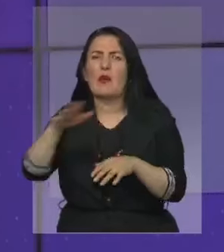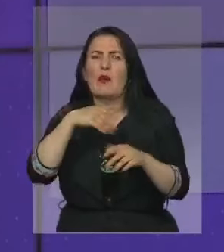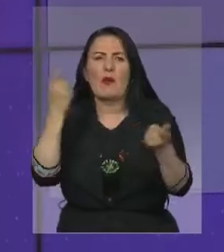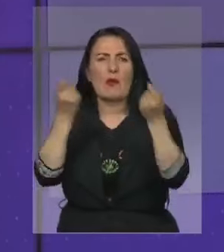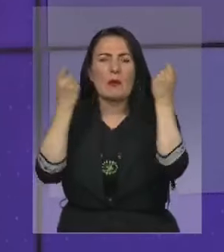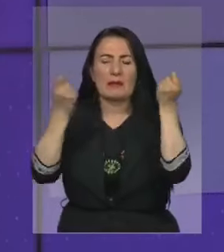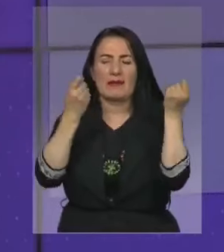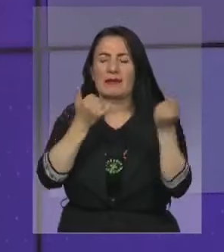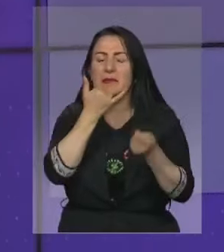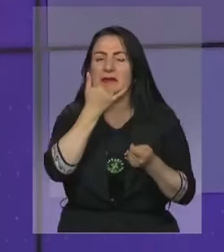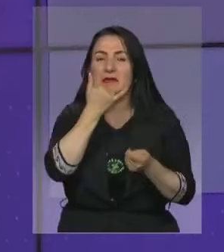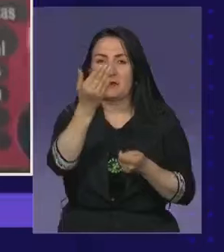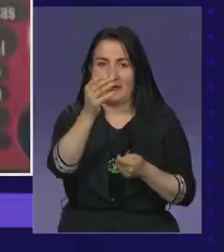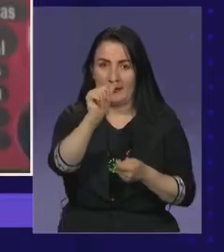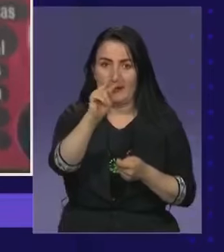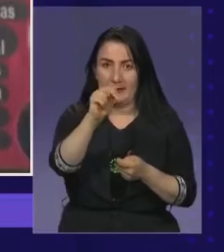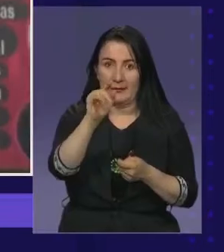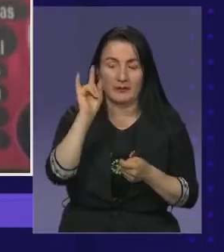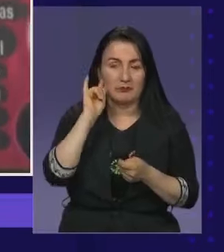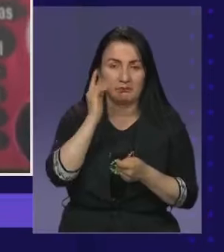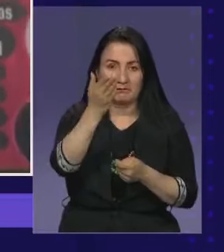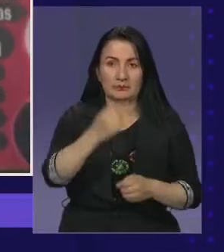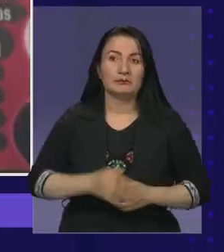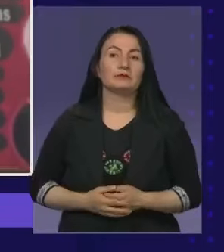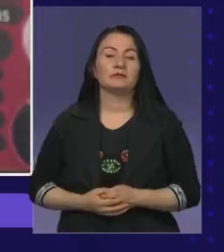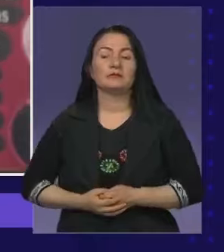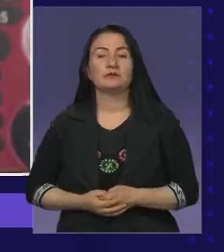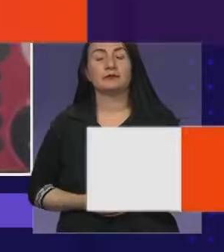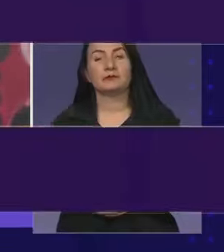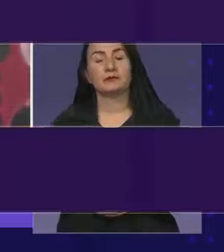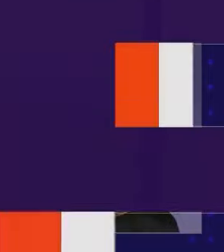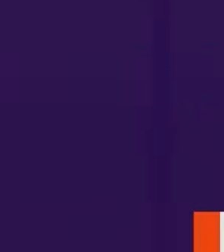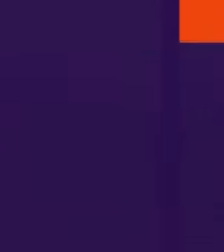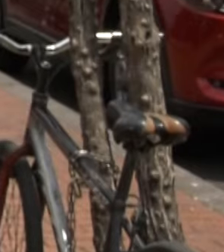y los ciudadanos. Andrés, lo escuchamos.